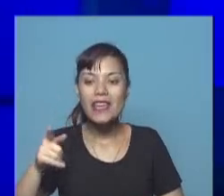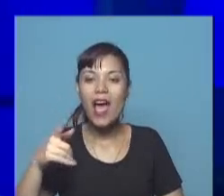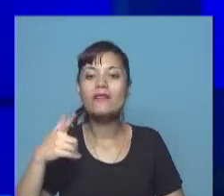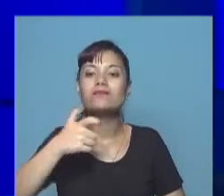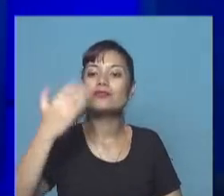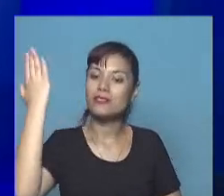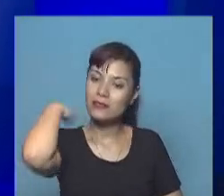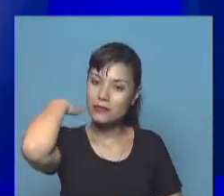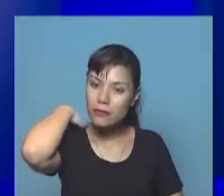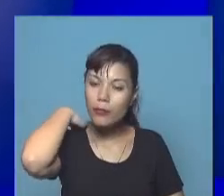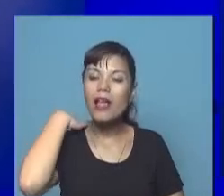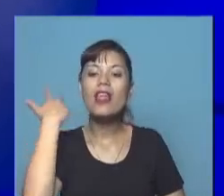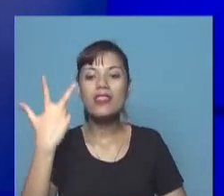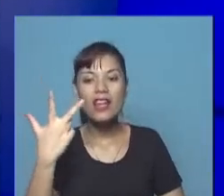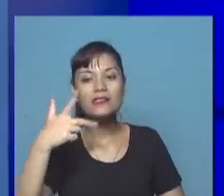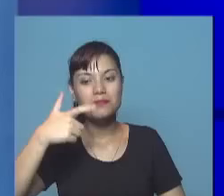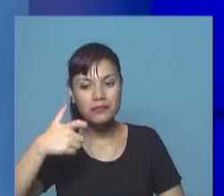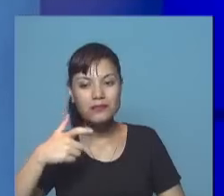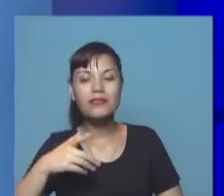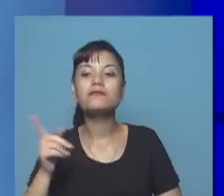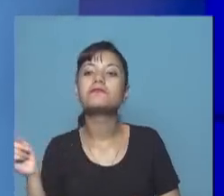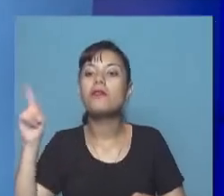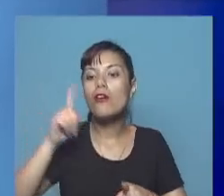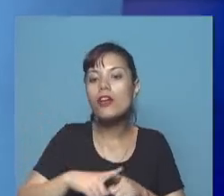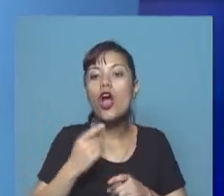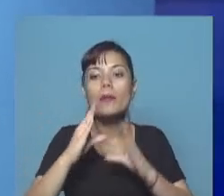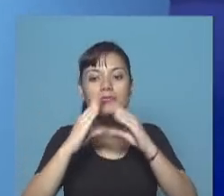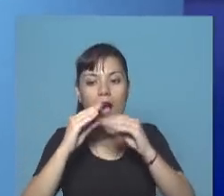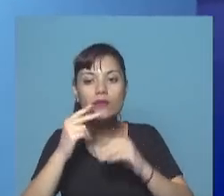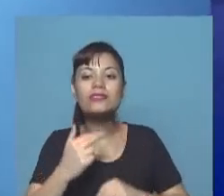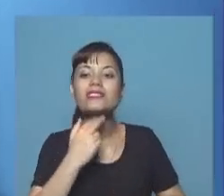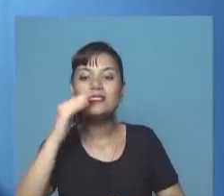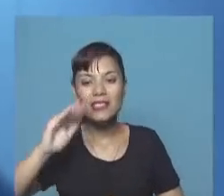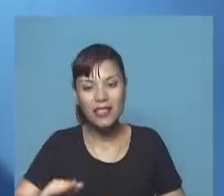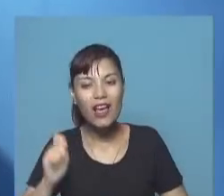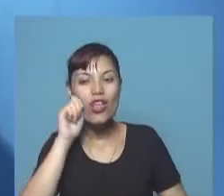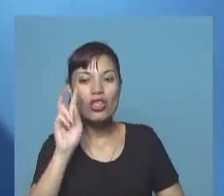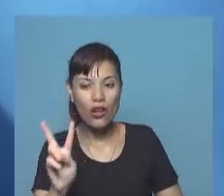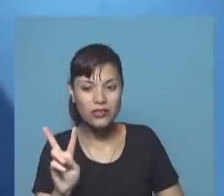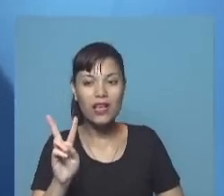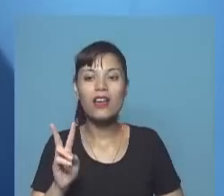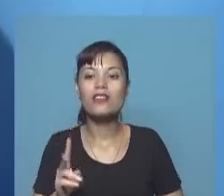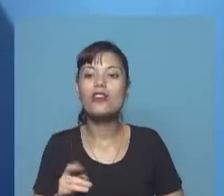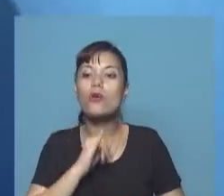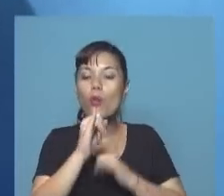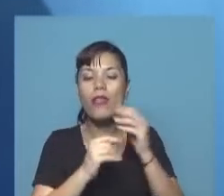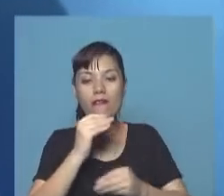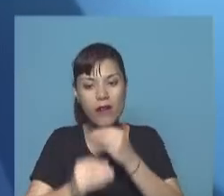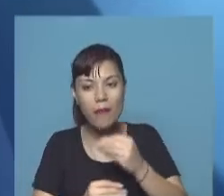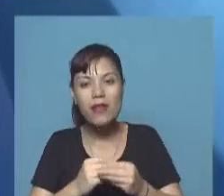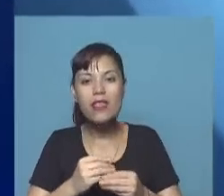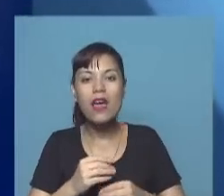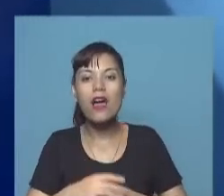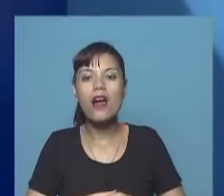por la espalda. 3 tiros recibió, volvía de comprarle un sándwich a su chiquita de 2 años. Cuentan los familiares que quisieron